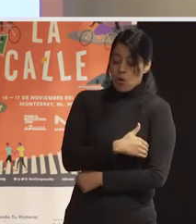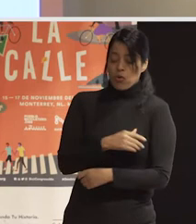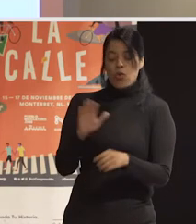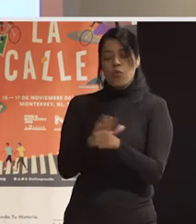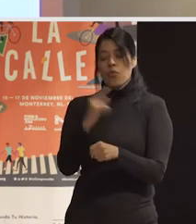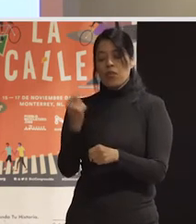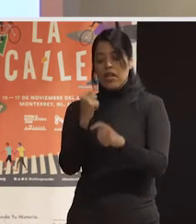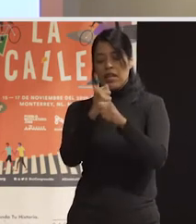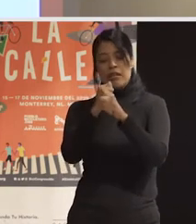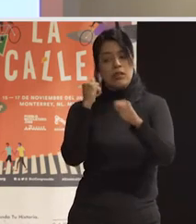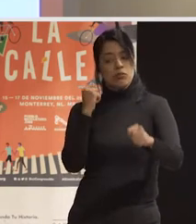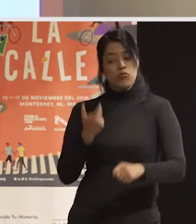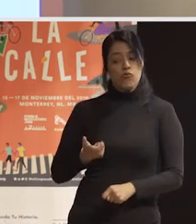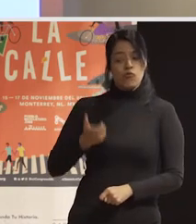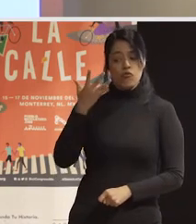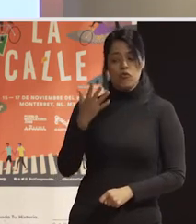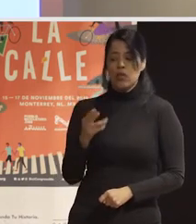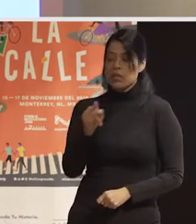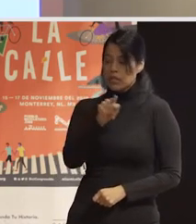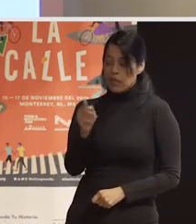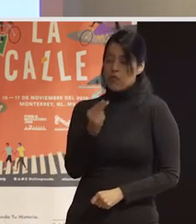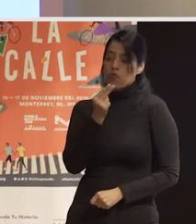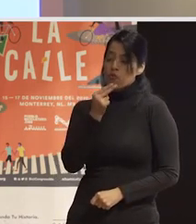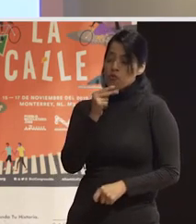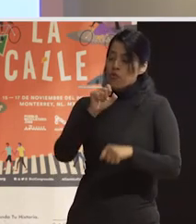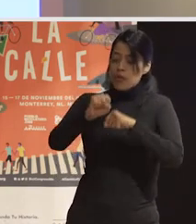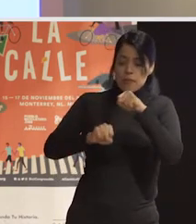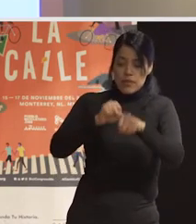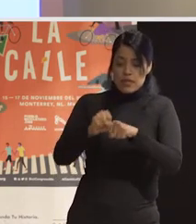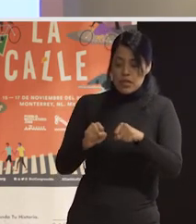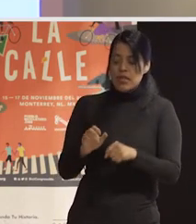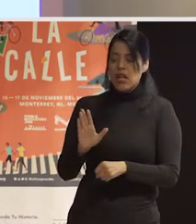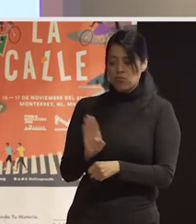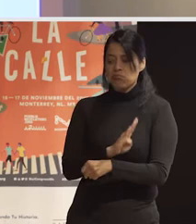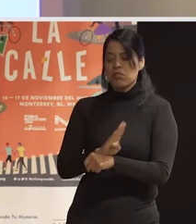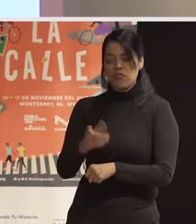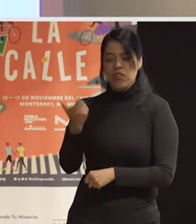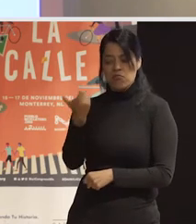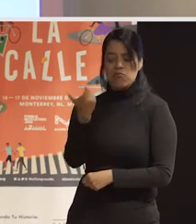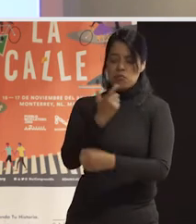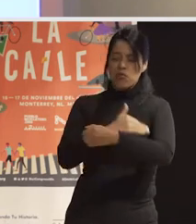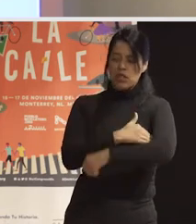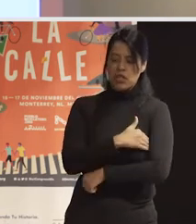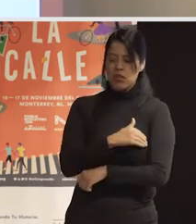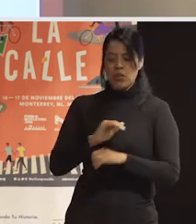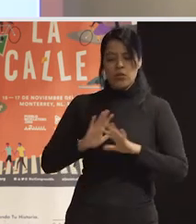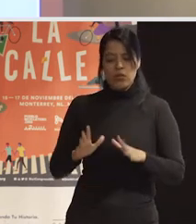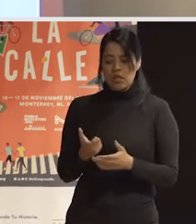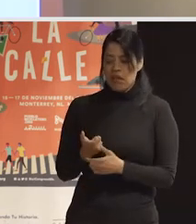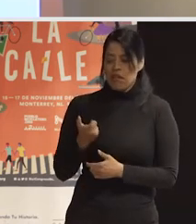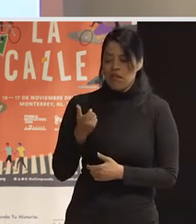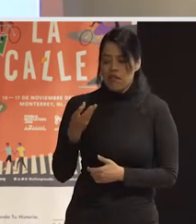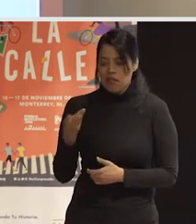el hecho de que ellos tengan una bicicleta me favorece mucho la economía porque ya no les quitan ese